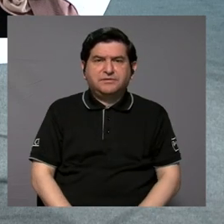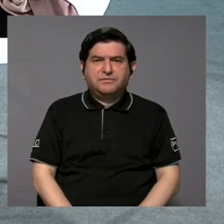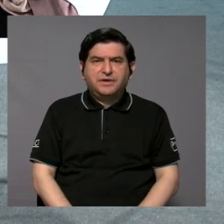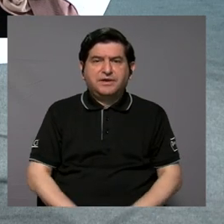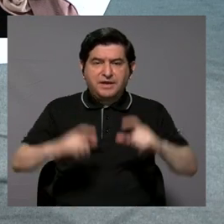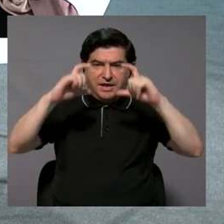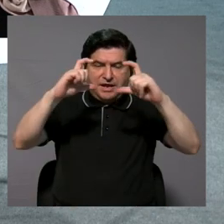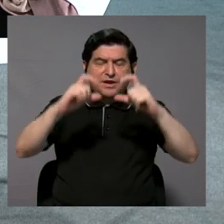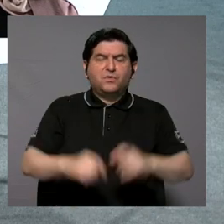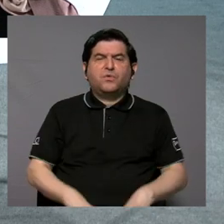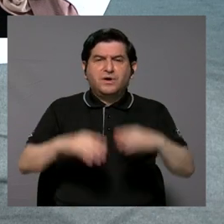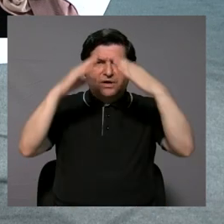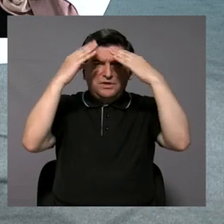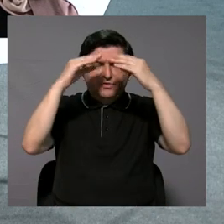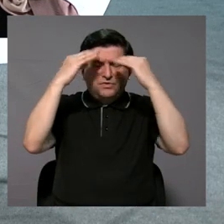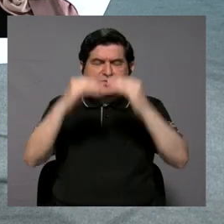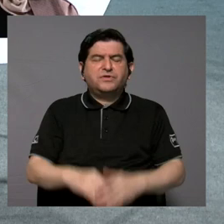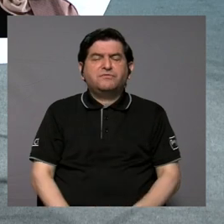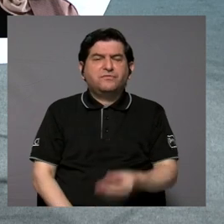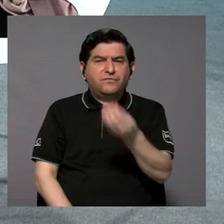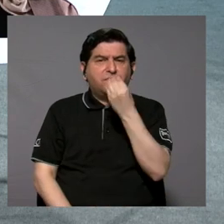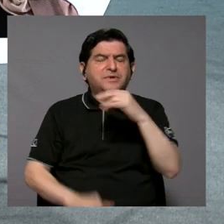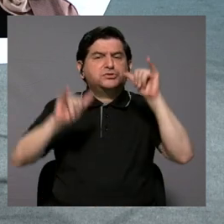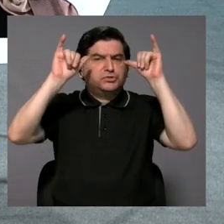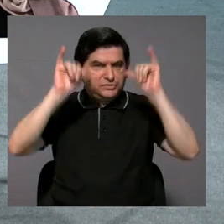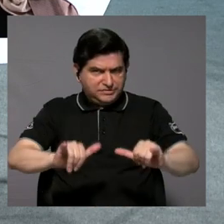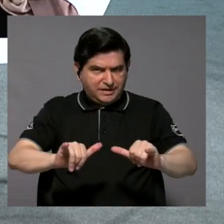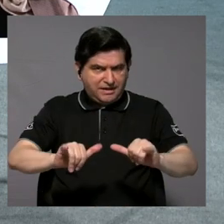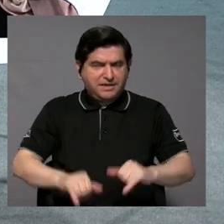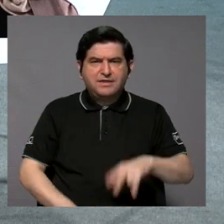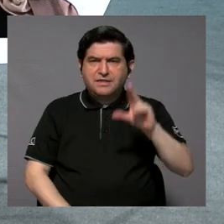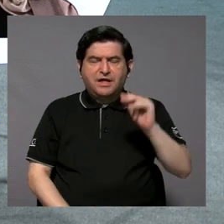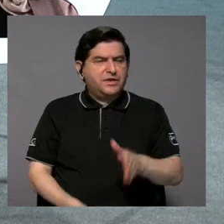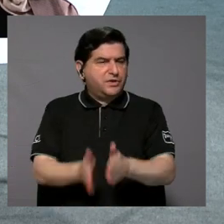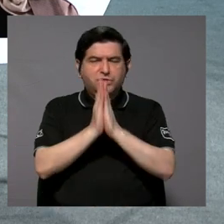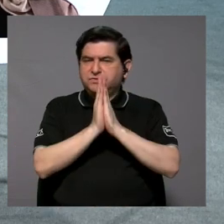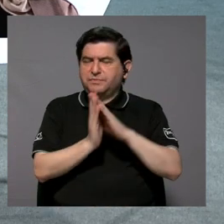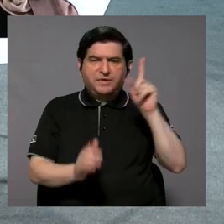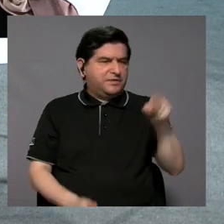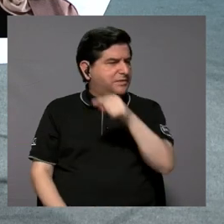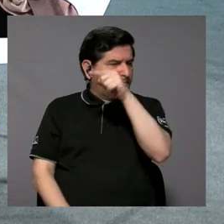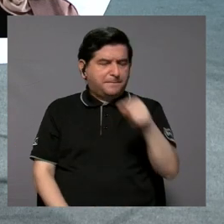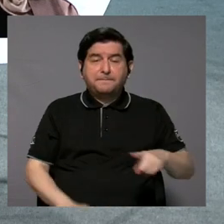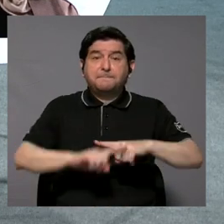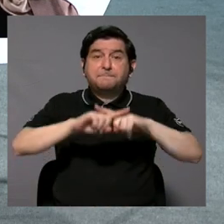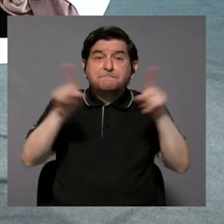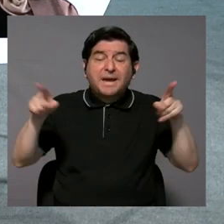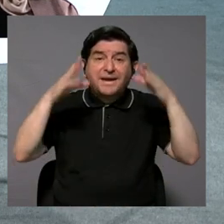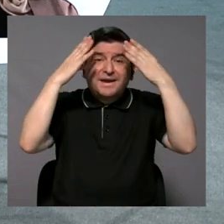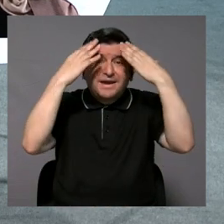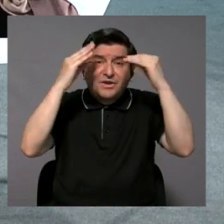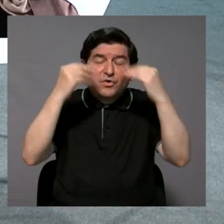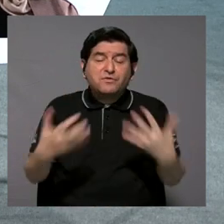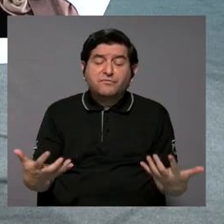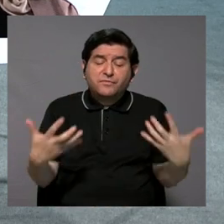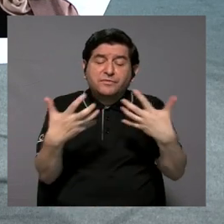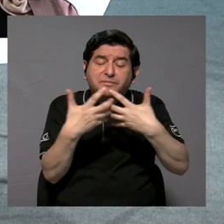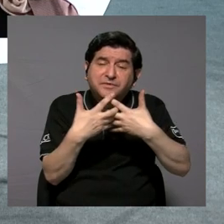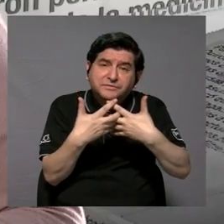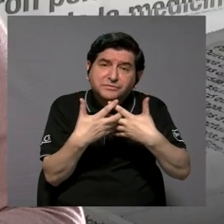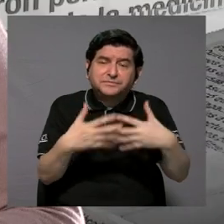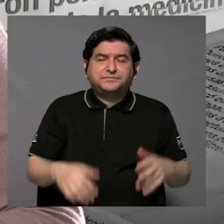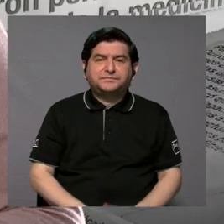cuadro de información nutricional que viene en el dorso del empaque se mantiene y esto no se está pidiendo que se tape. Pero esta es una información